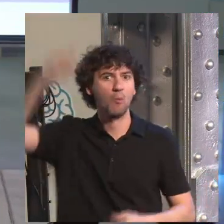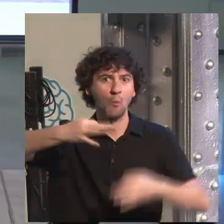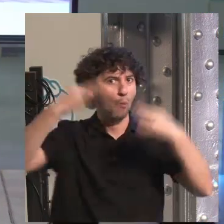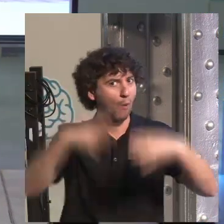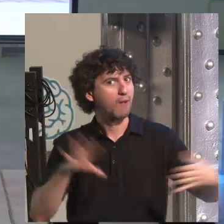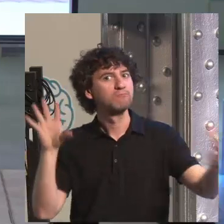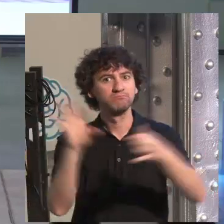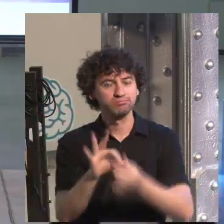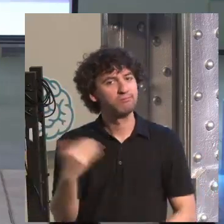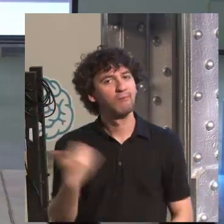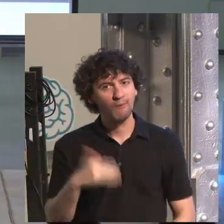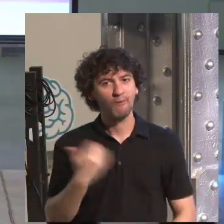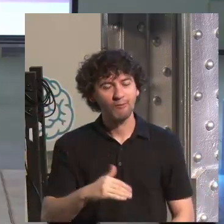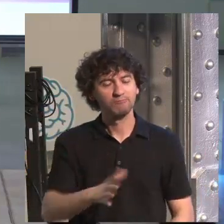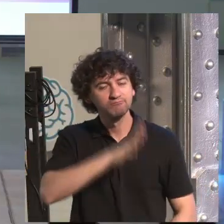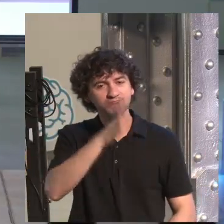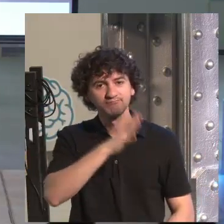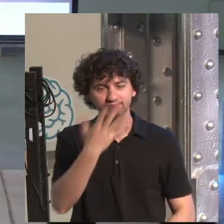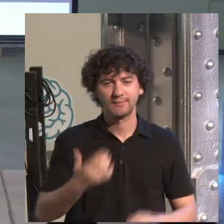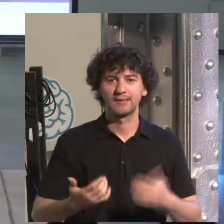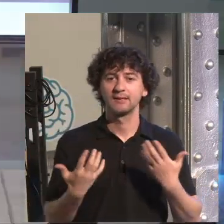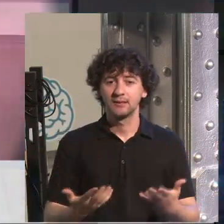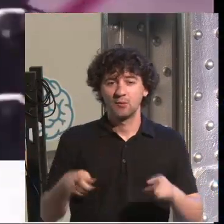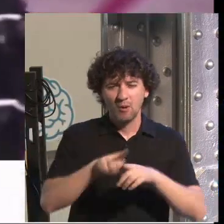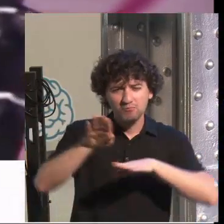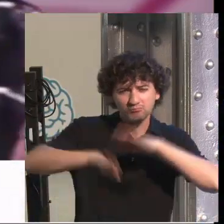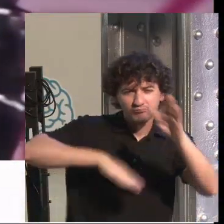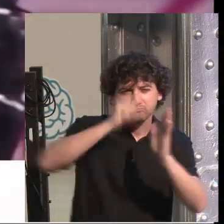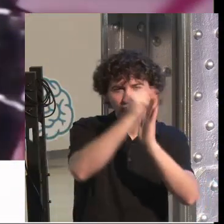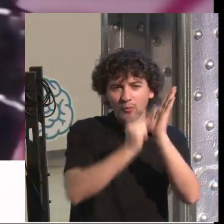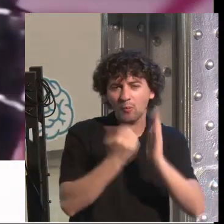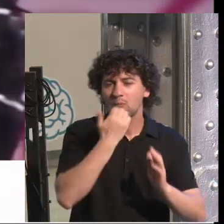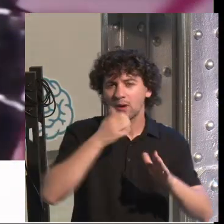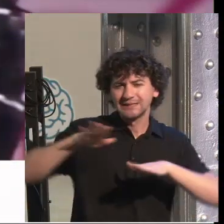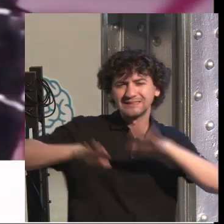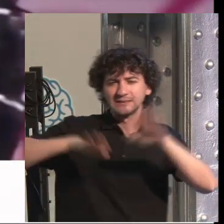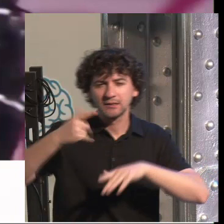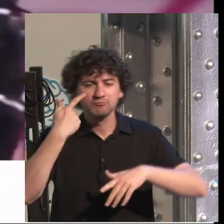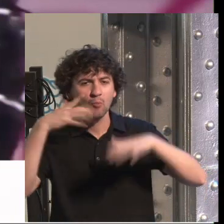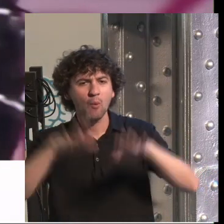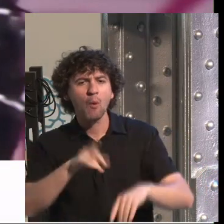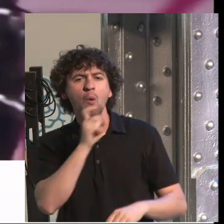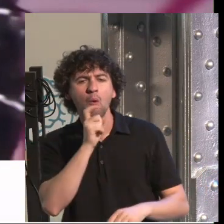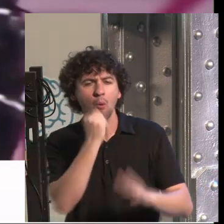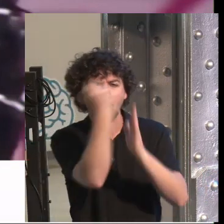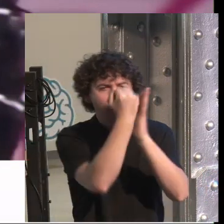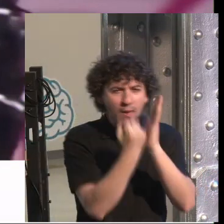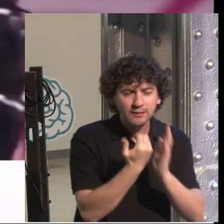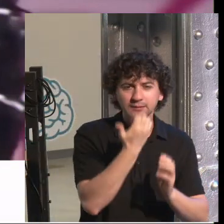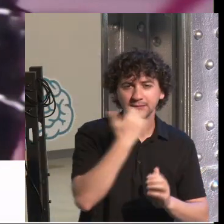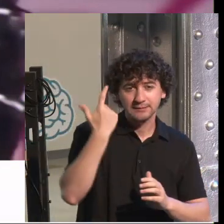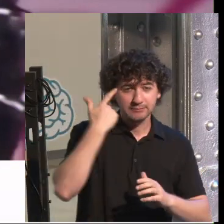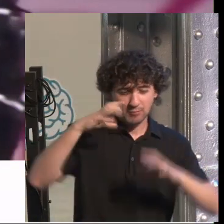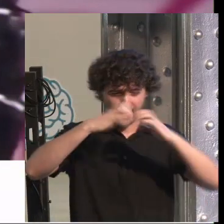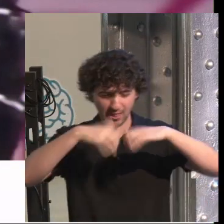Entonces, los diferentes patrones, obviamente se utilizan técnicas de procesamiento de señal y de reconocimiento de patrones para interpretar todas esas